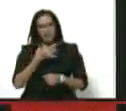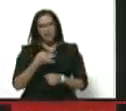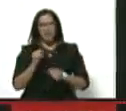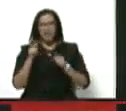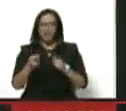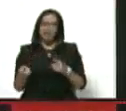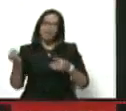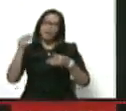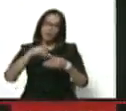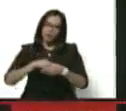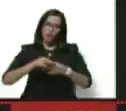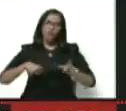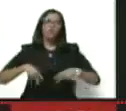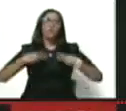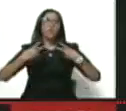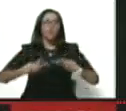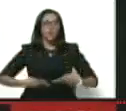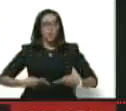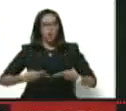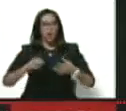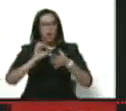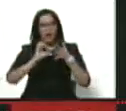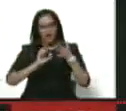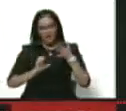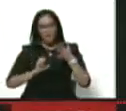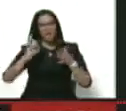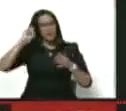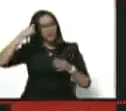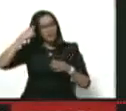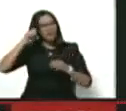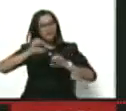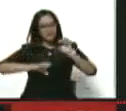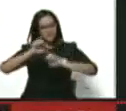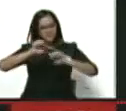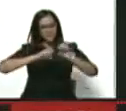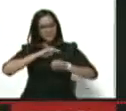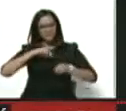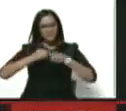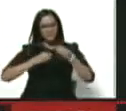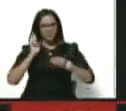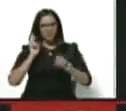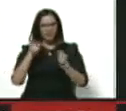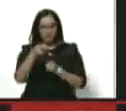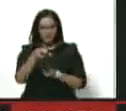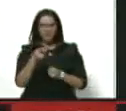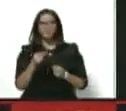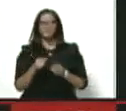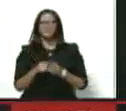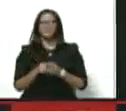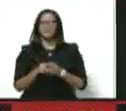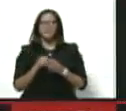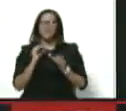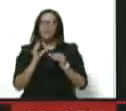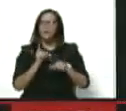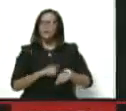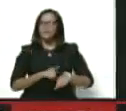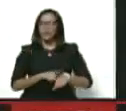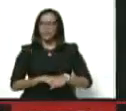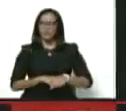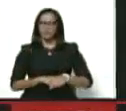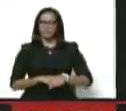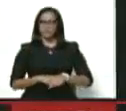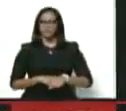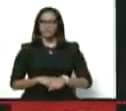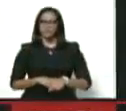agregado, presidente, un nuevo componente. Recuerde que en la evaluación que nosotros hicimos con usted, yo le hablaba del tiempo, ¿no?